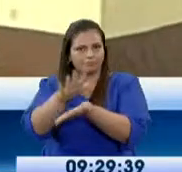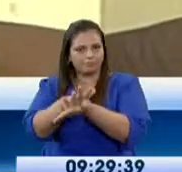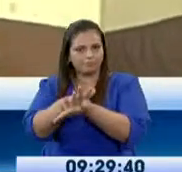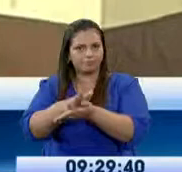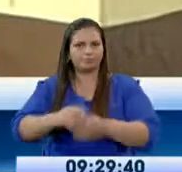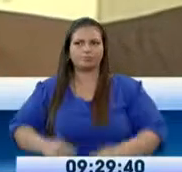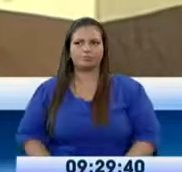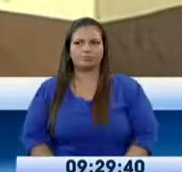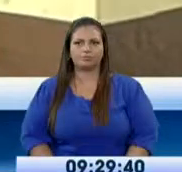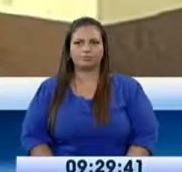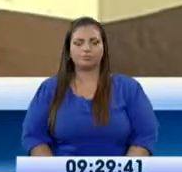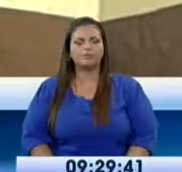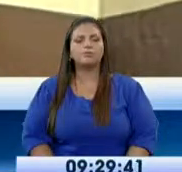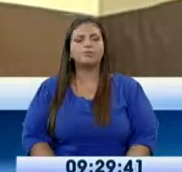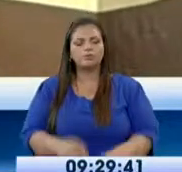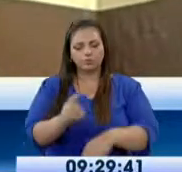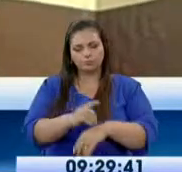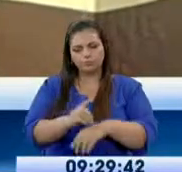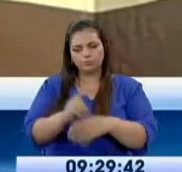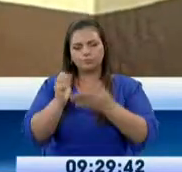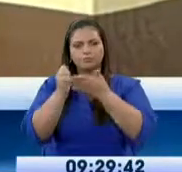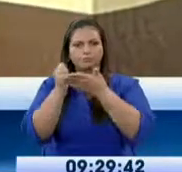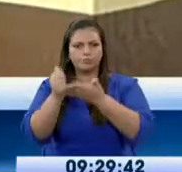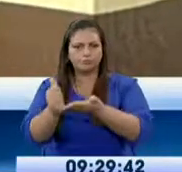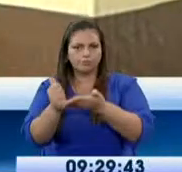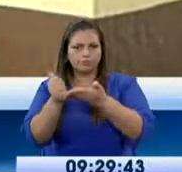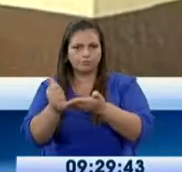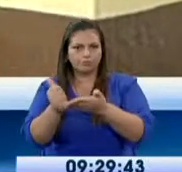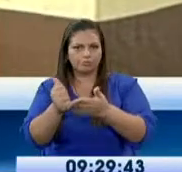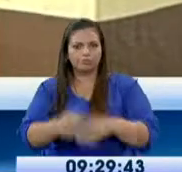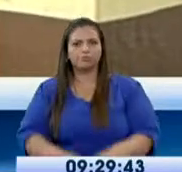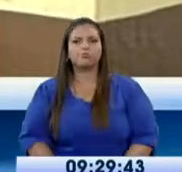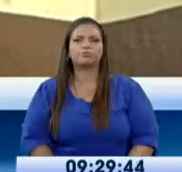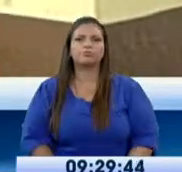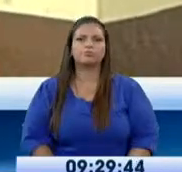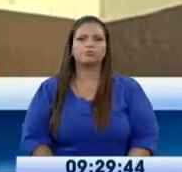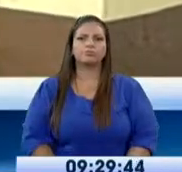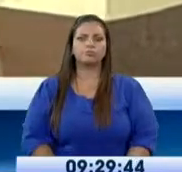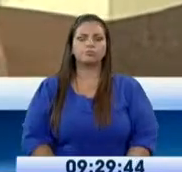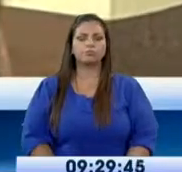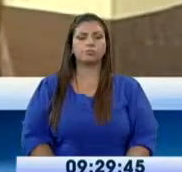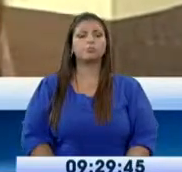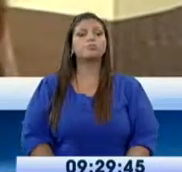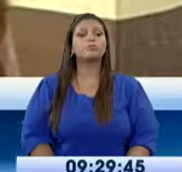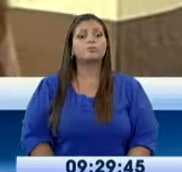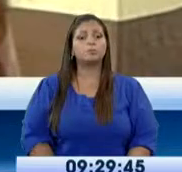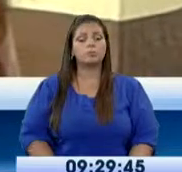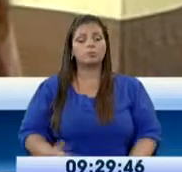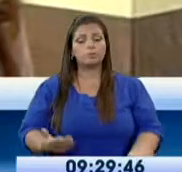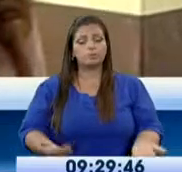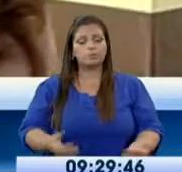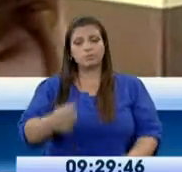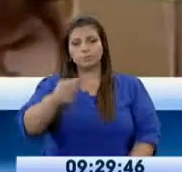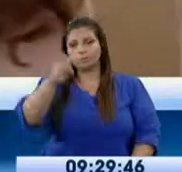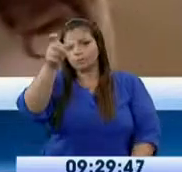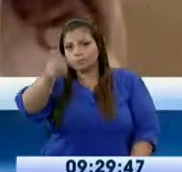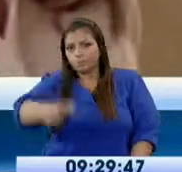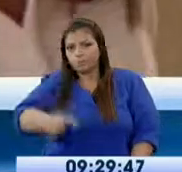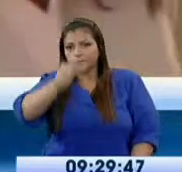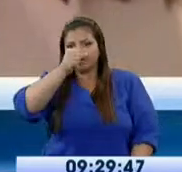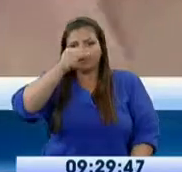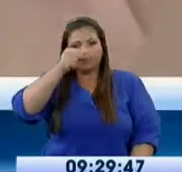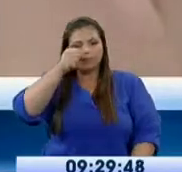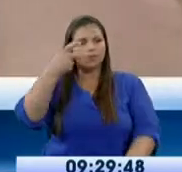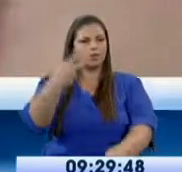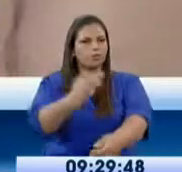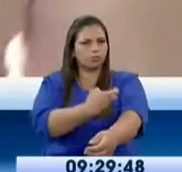haya adherencia al tratamiento ambulatorio, se lo refiere a un segundo nivel que es el ambulatorio intensivo, donde ya amerita una atención